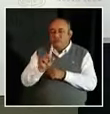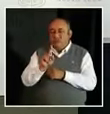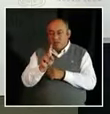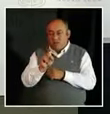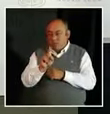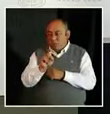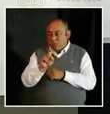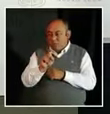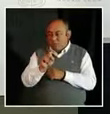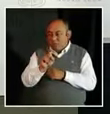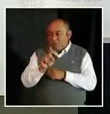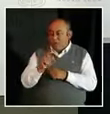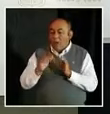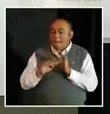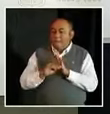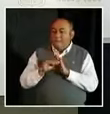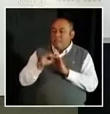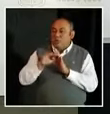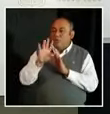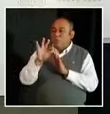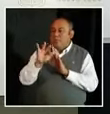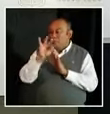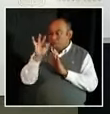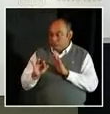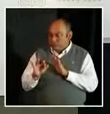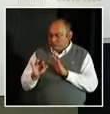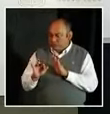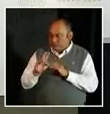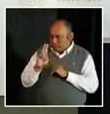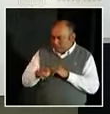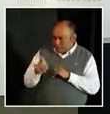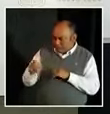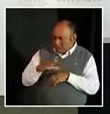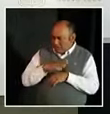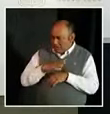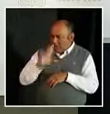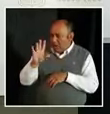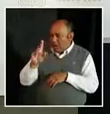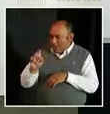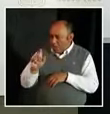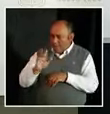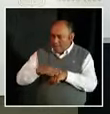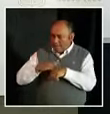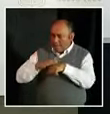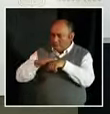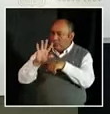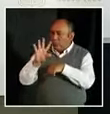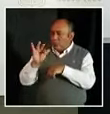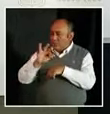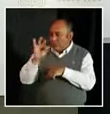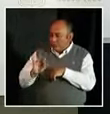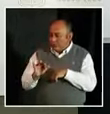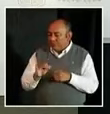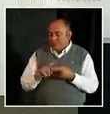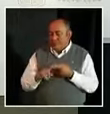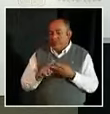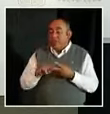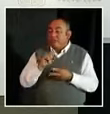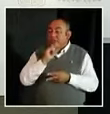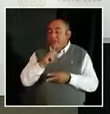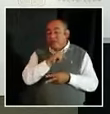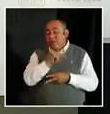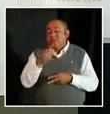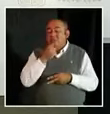un 40%. Esa es la primera. ¿Ha aumentado el agua o no? También hay casos reportados que